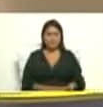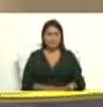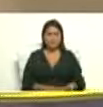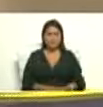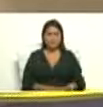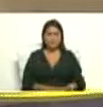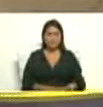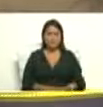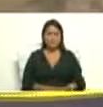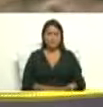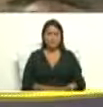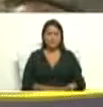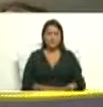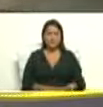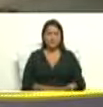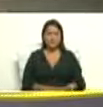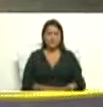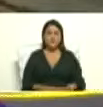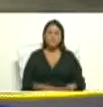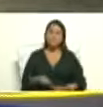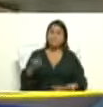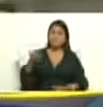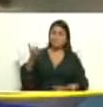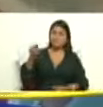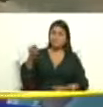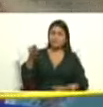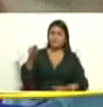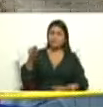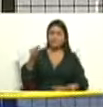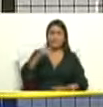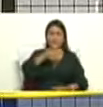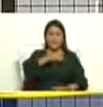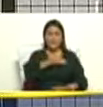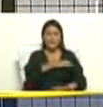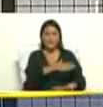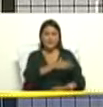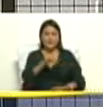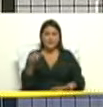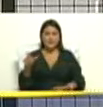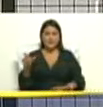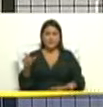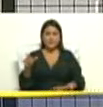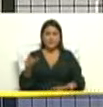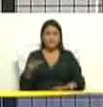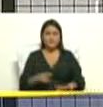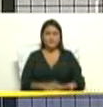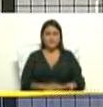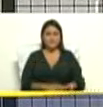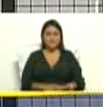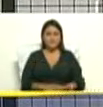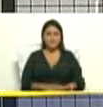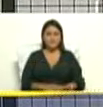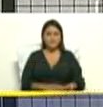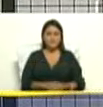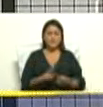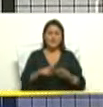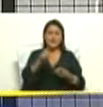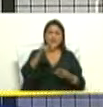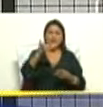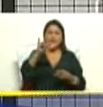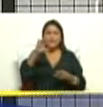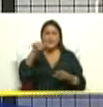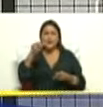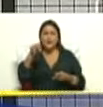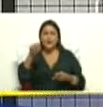79 sí sot rojas estaba en Palestina en el Líbano entre el Líbano y